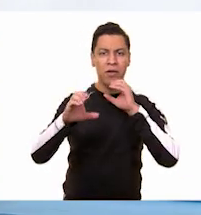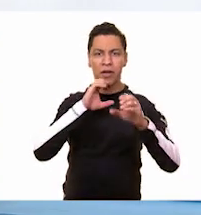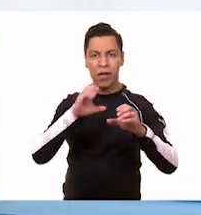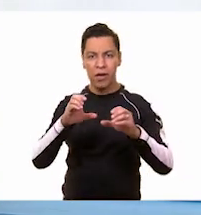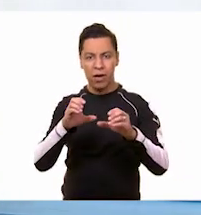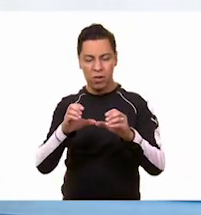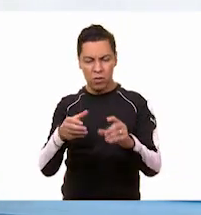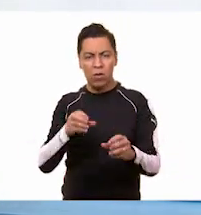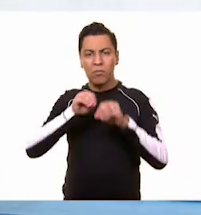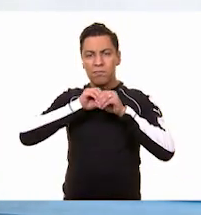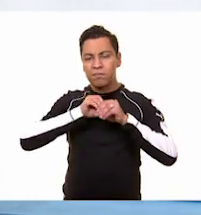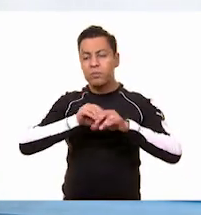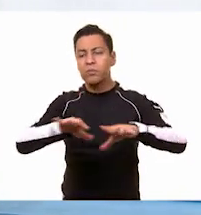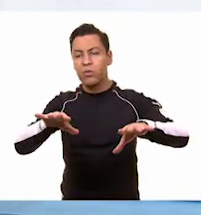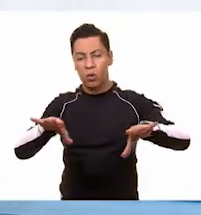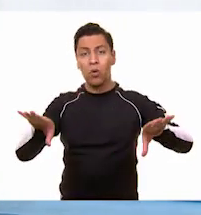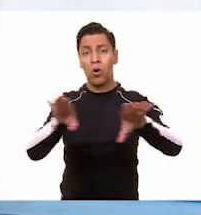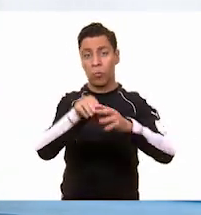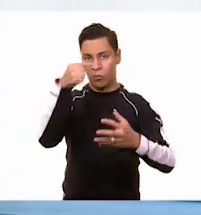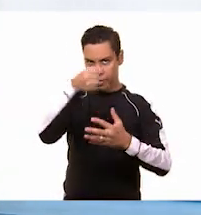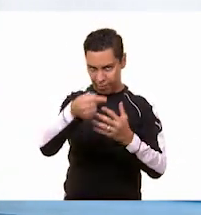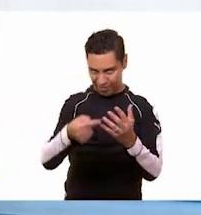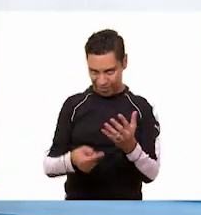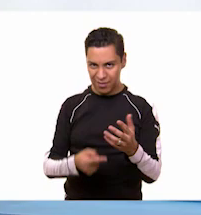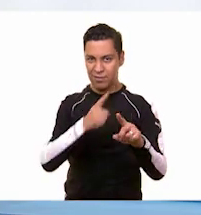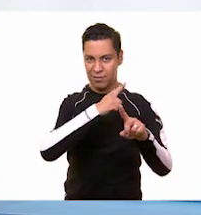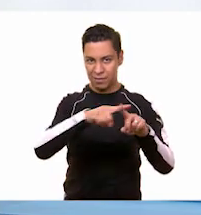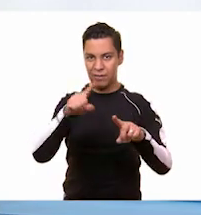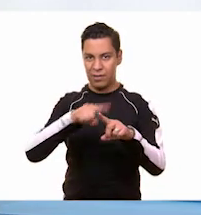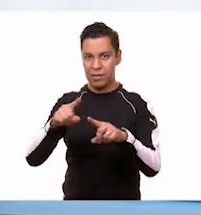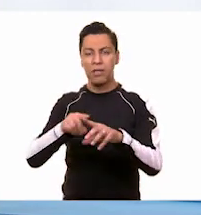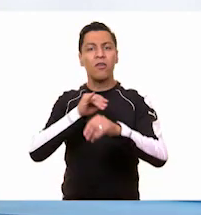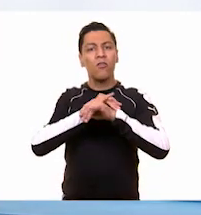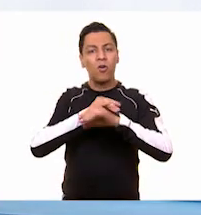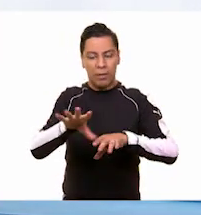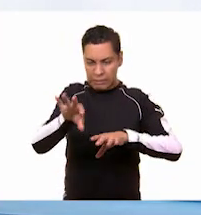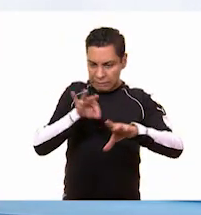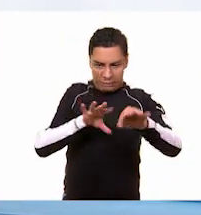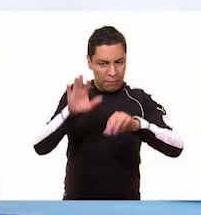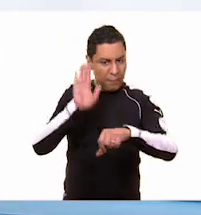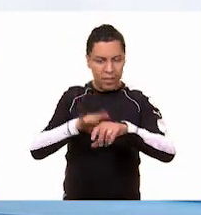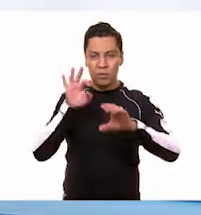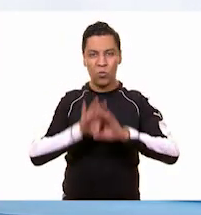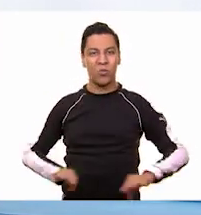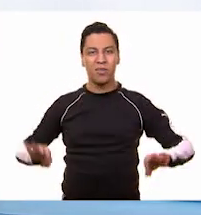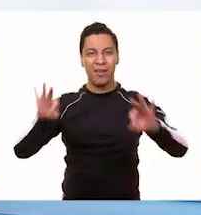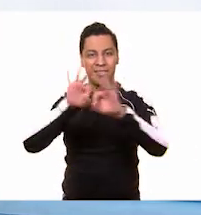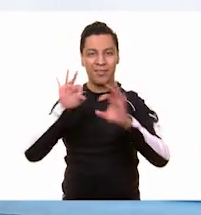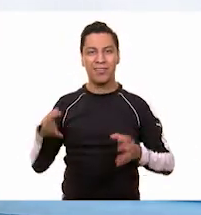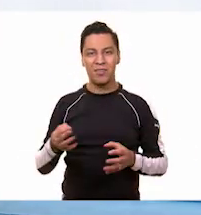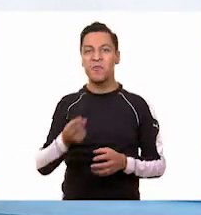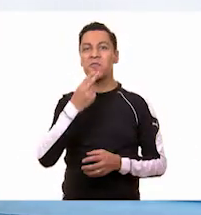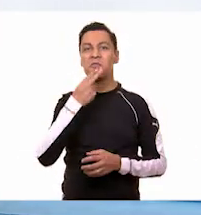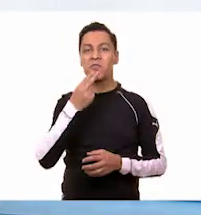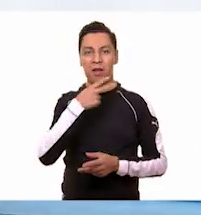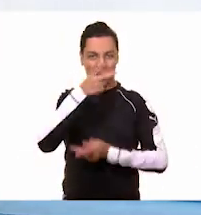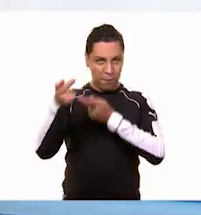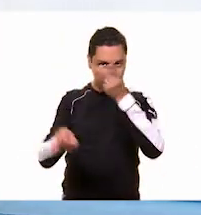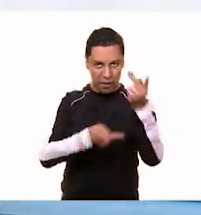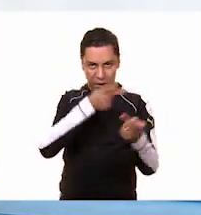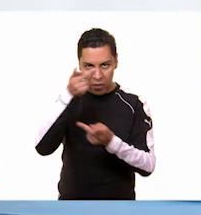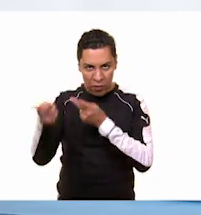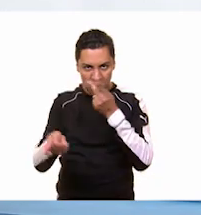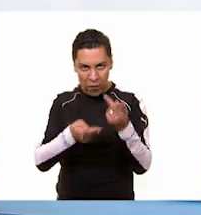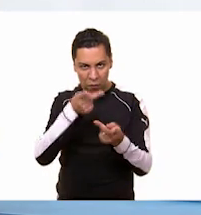circulan. Vimos cómo podemos obtener la información más relevante de una nota periodística utilizando las preguntas